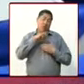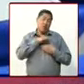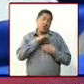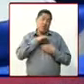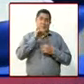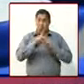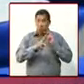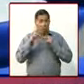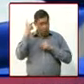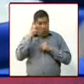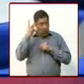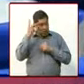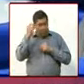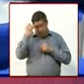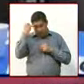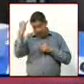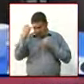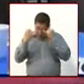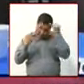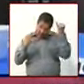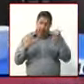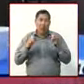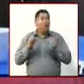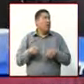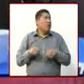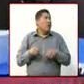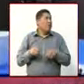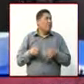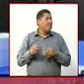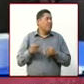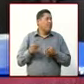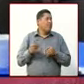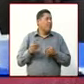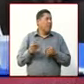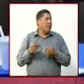intereses políticos, ideológicos que nos pueden